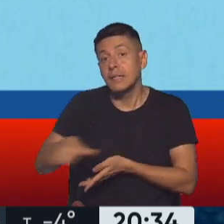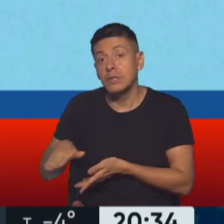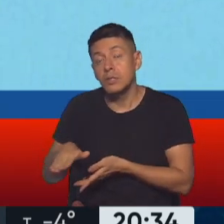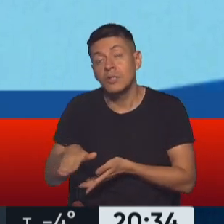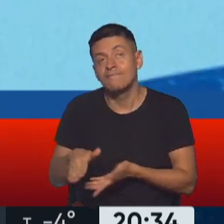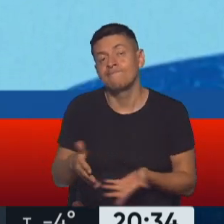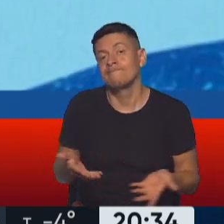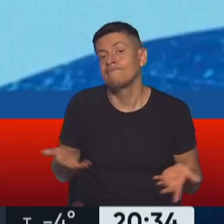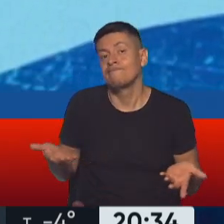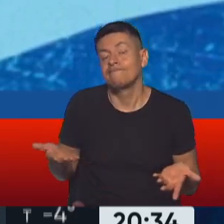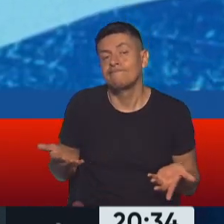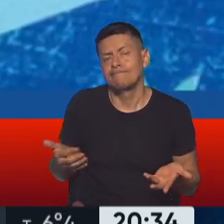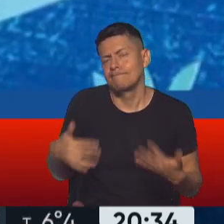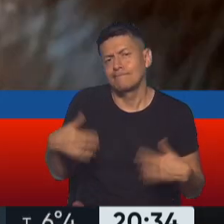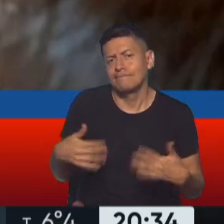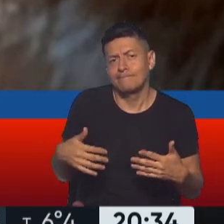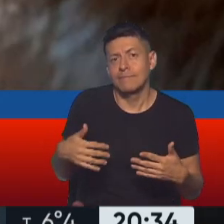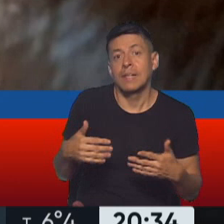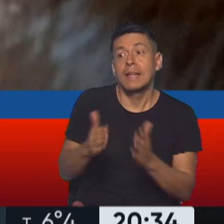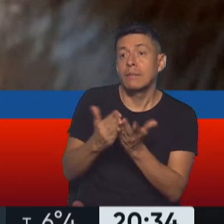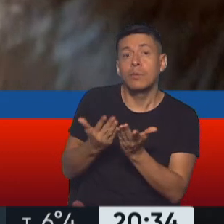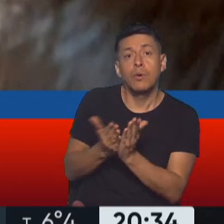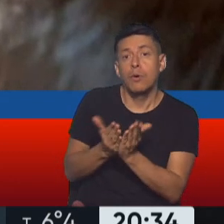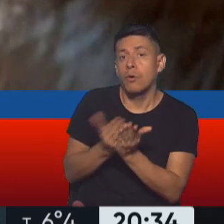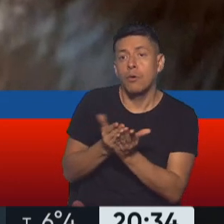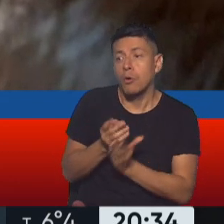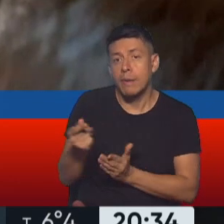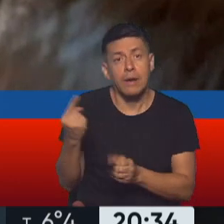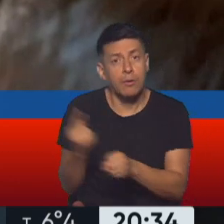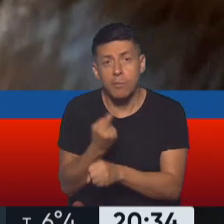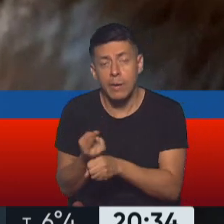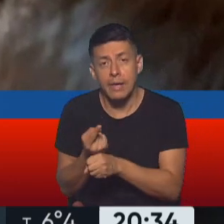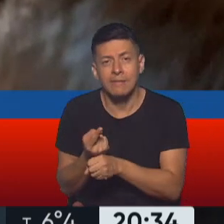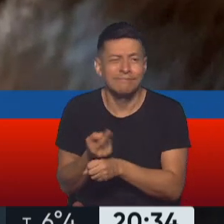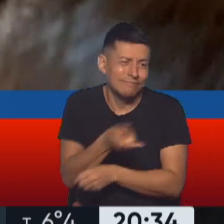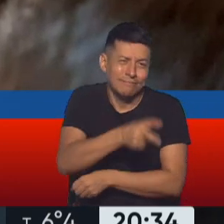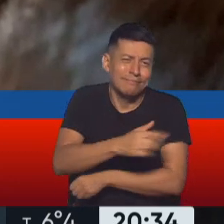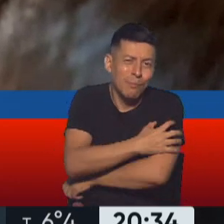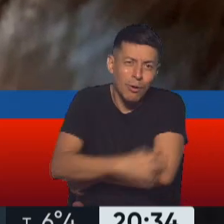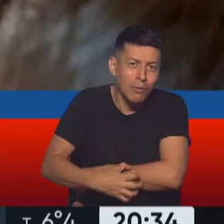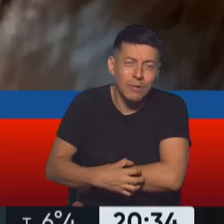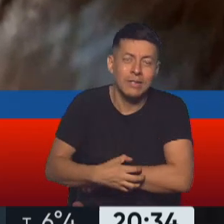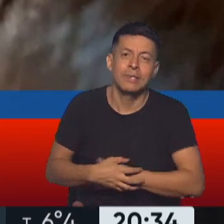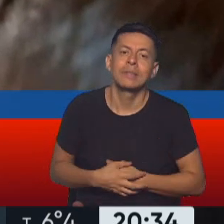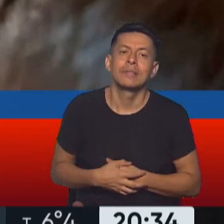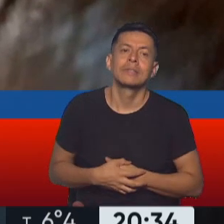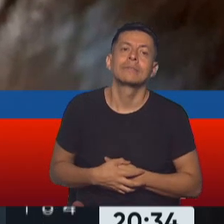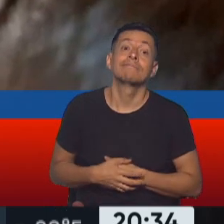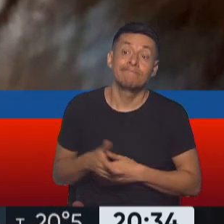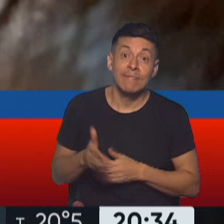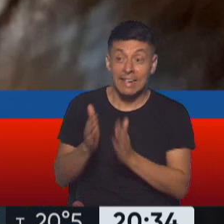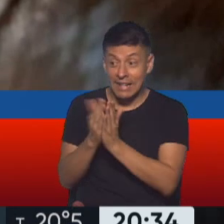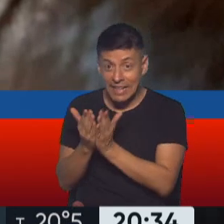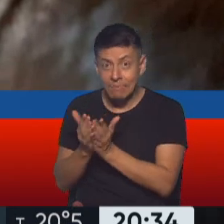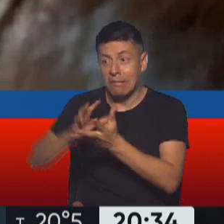desgraciadamente no pueden comprar los libros las familias no se los pueden comprar así que esta donación en